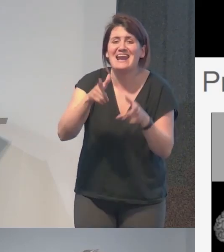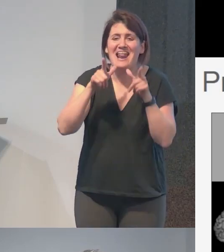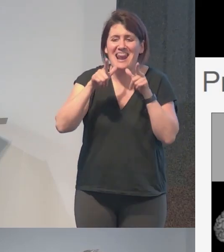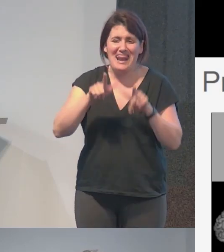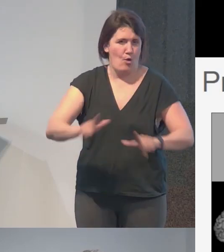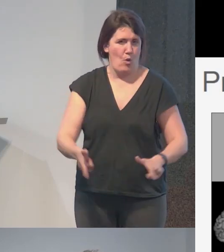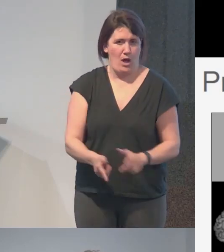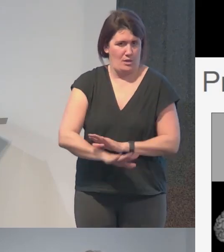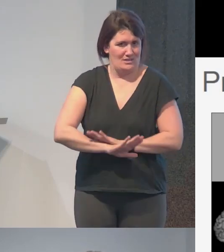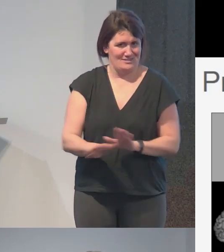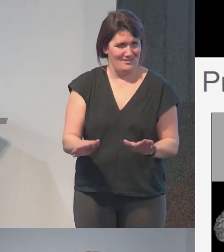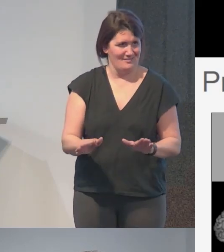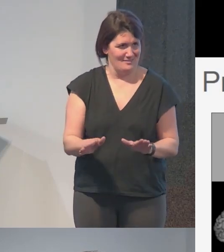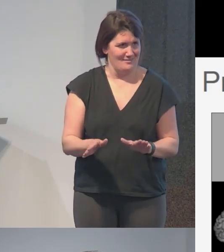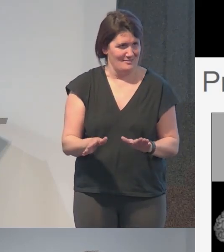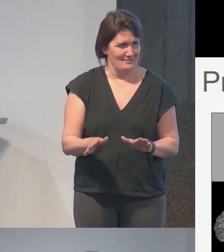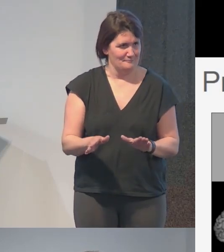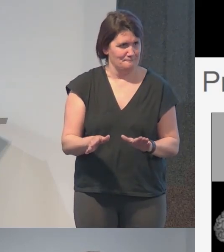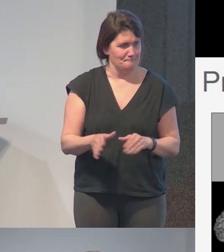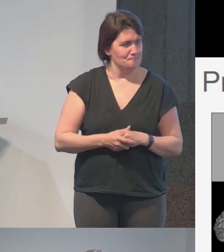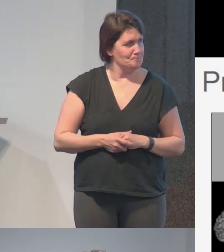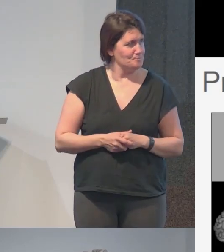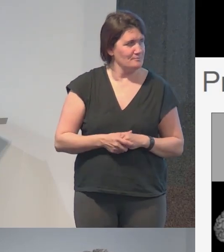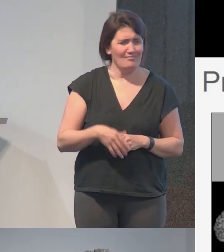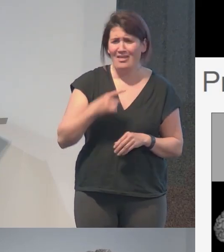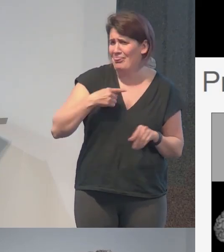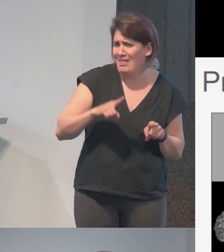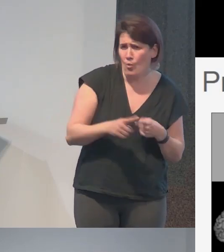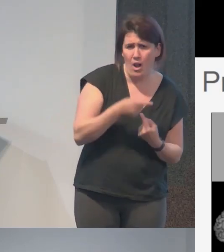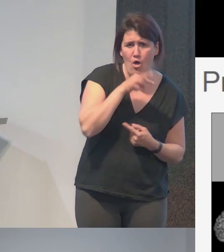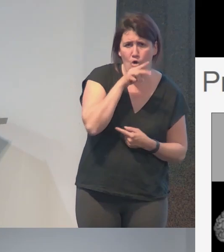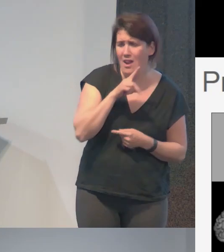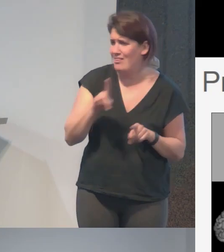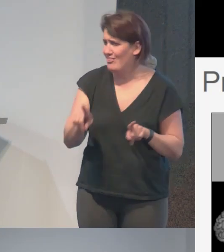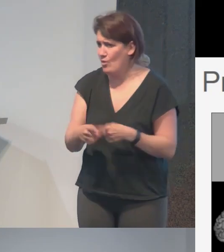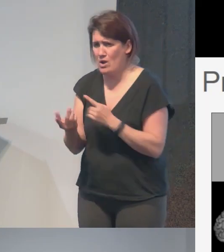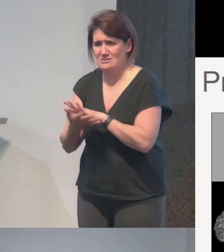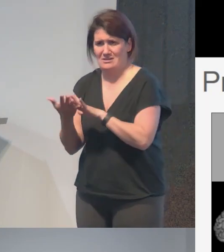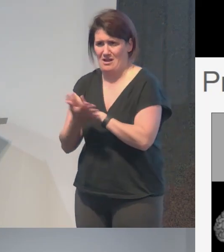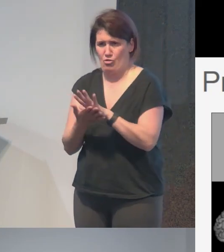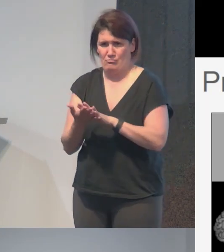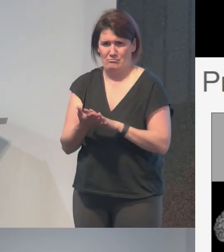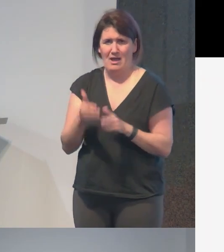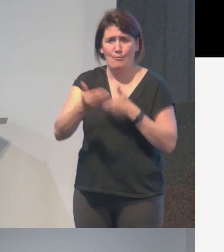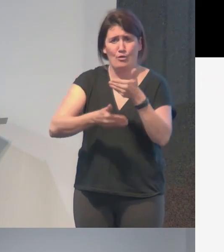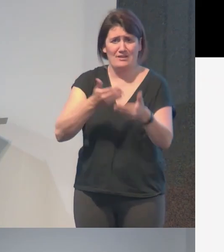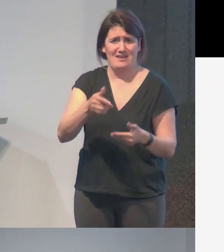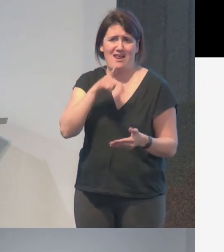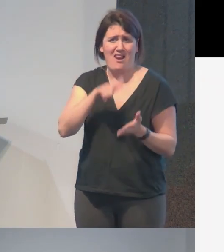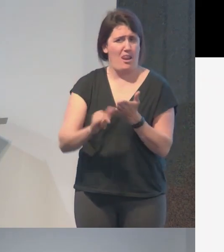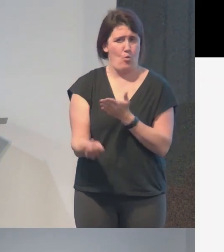lenguaje, sea oral o sea asignada.